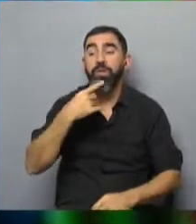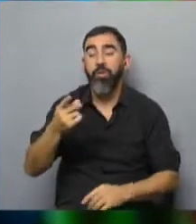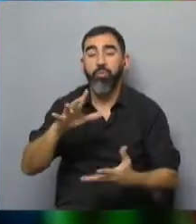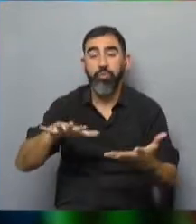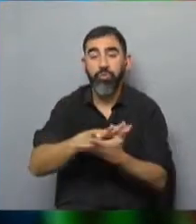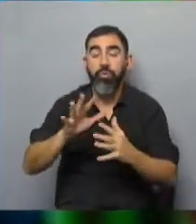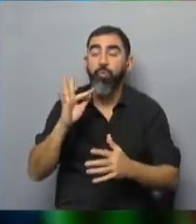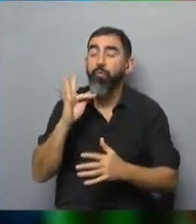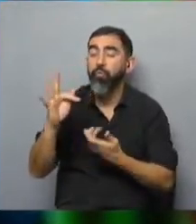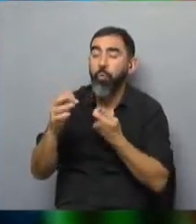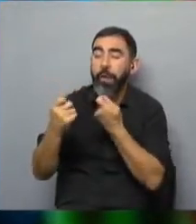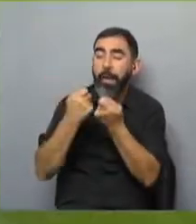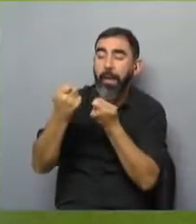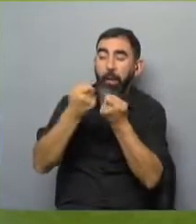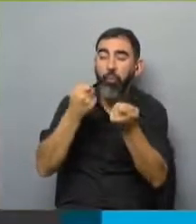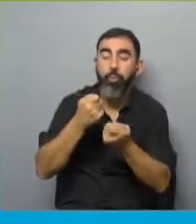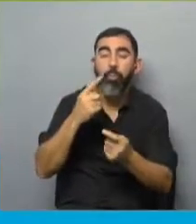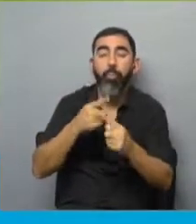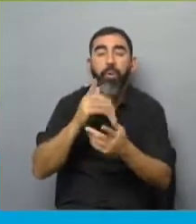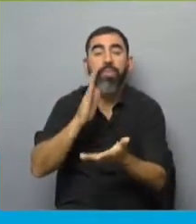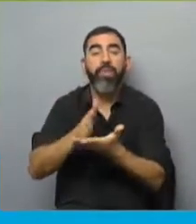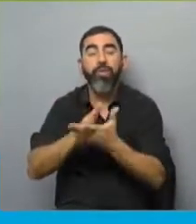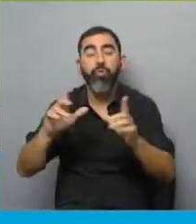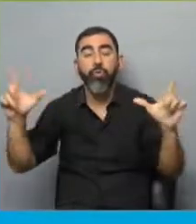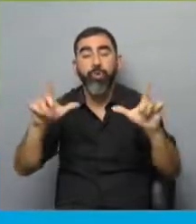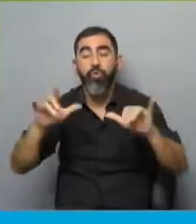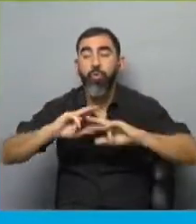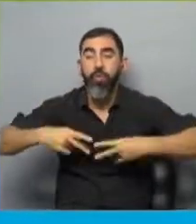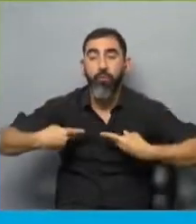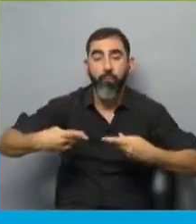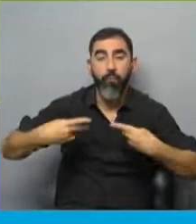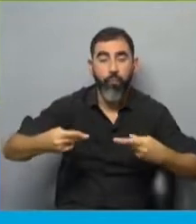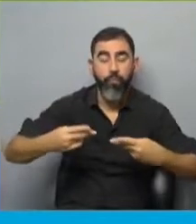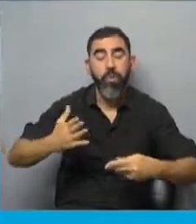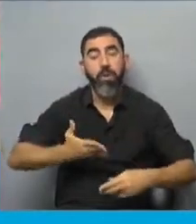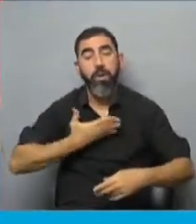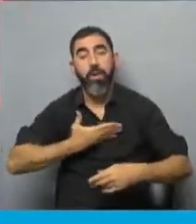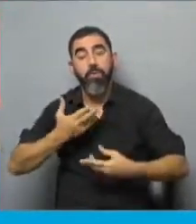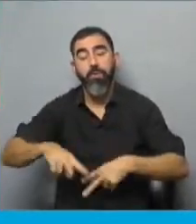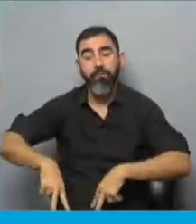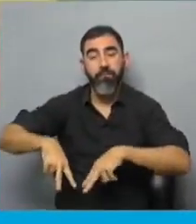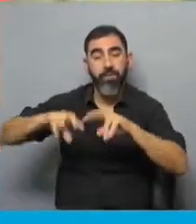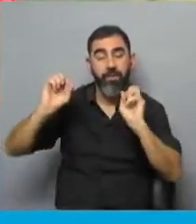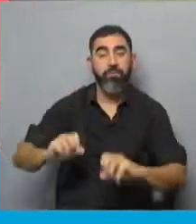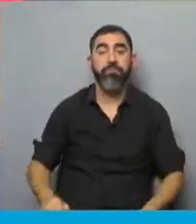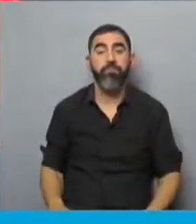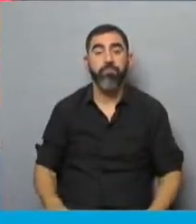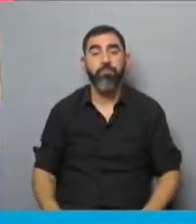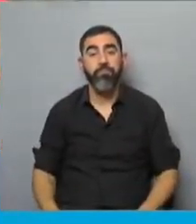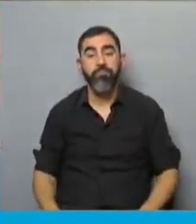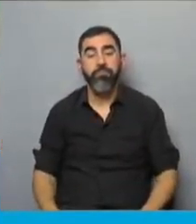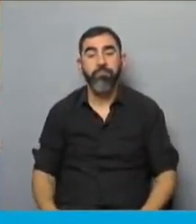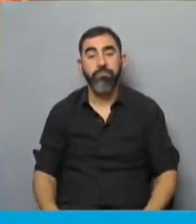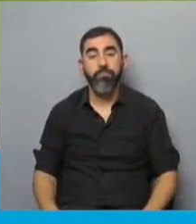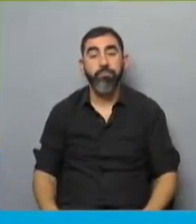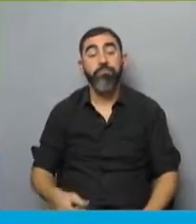hechos con la futura negociación por los derechos de televisación del fútbol uruguayo y reclamó investigar las denuncias.